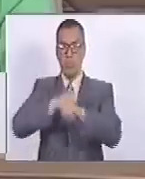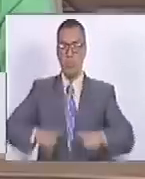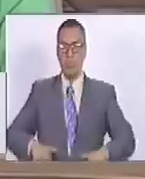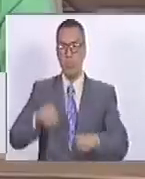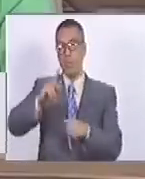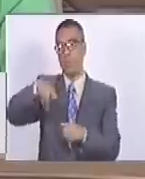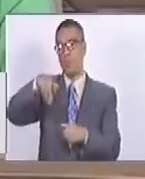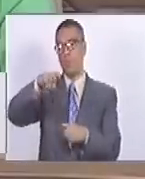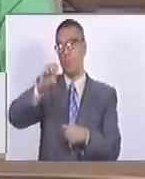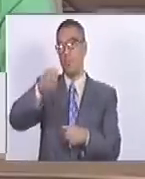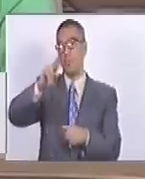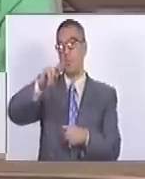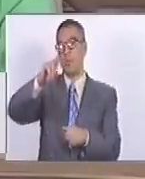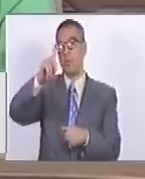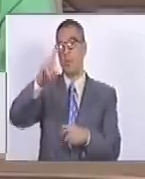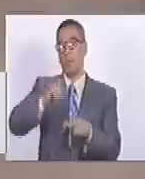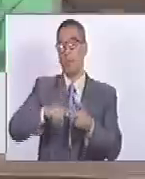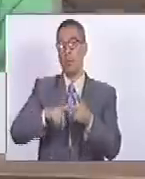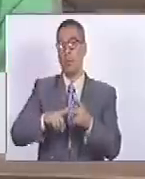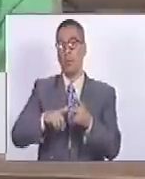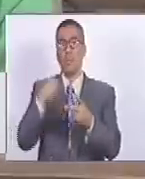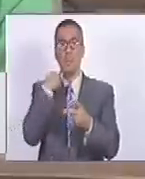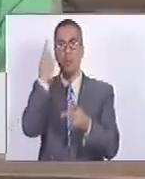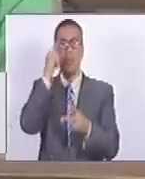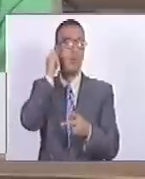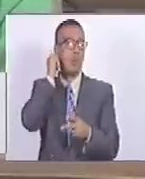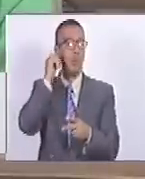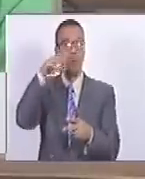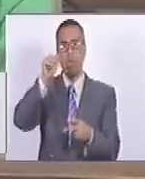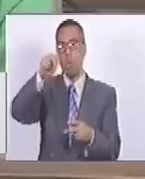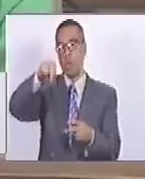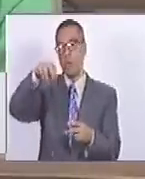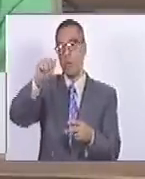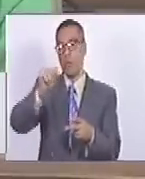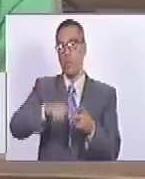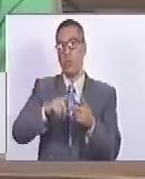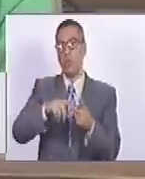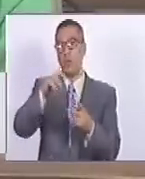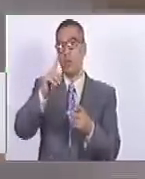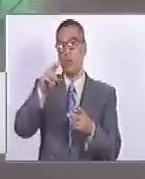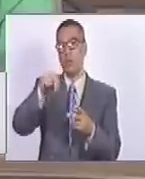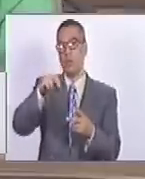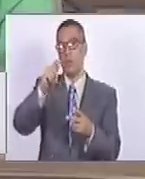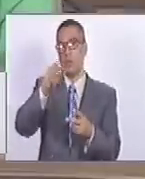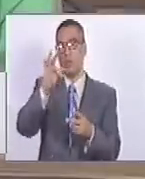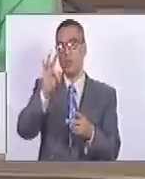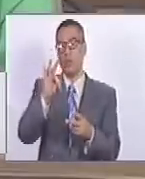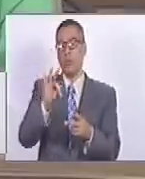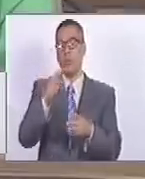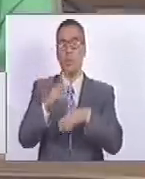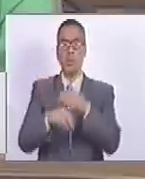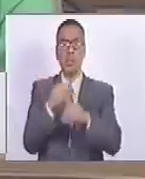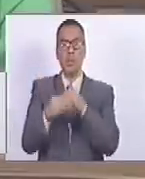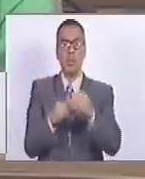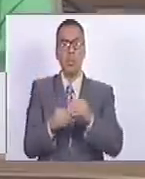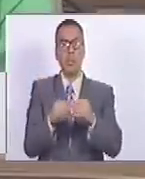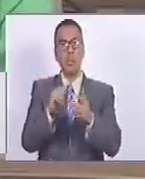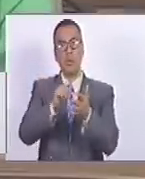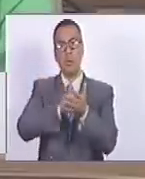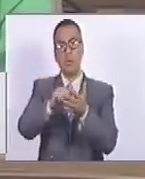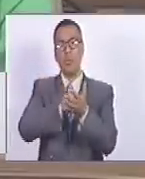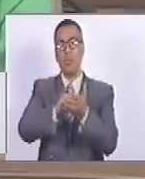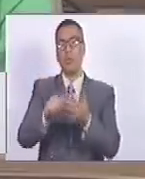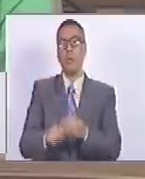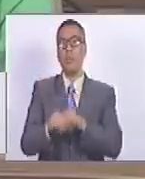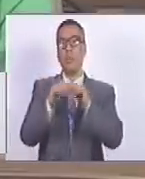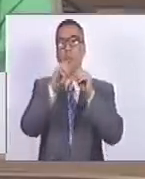Pedro Lucas Urribarri Prieto y las heroínas Ana María Campos y Domitila Flores, de conformidad con lo establecido en